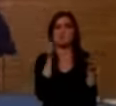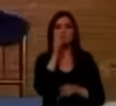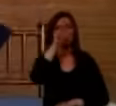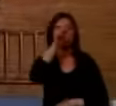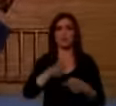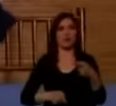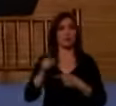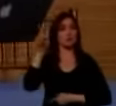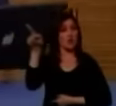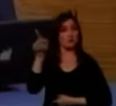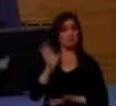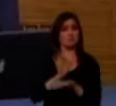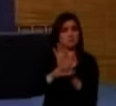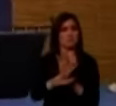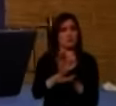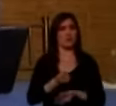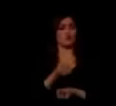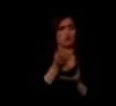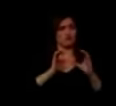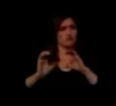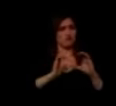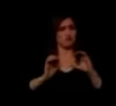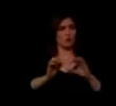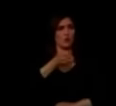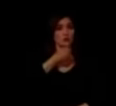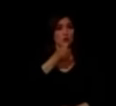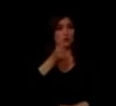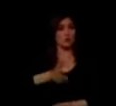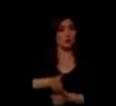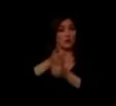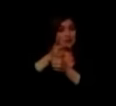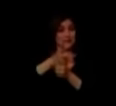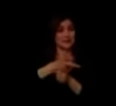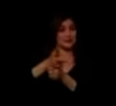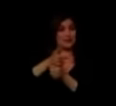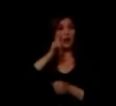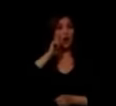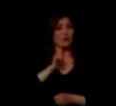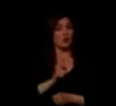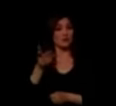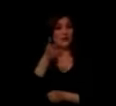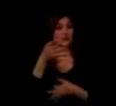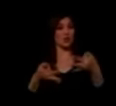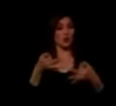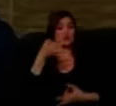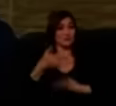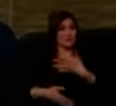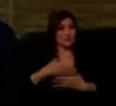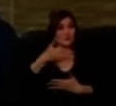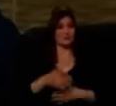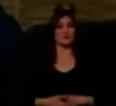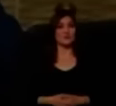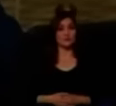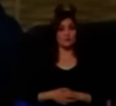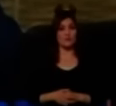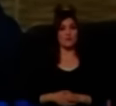lado, Orlando Pérez dio su versión a los medios de comunicación. Expondrá estos videos que grabó como evidencia ante el juzgado que lleva el proceso. Quiero